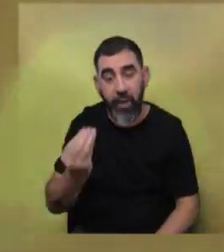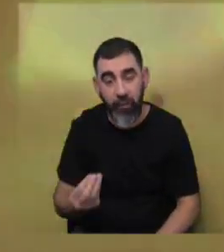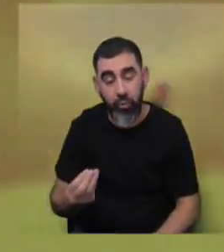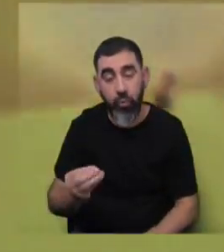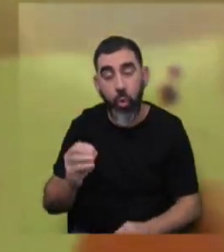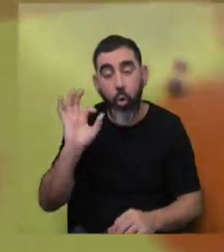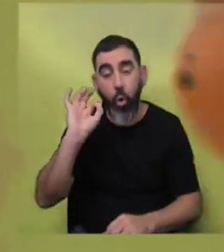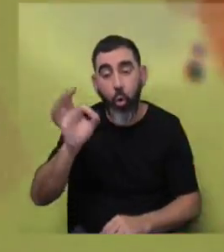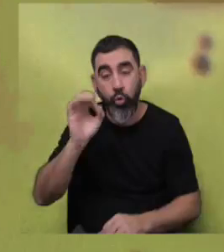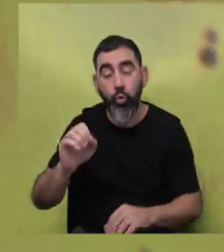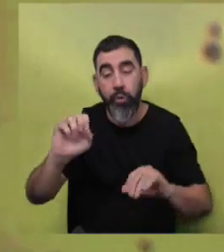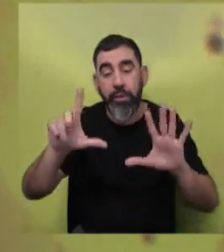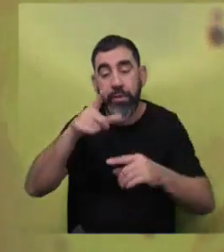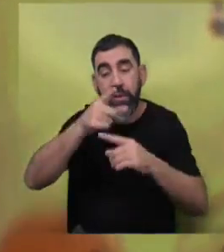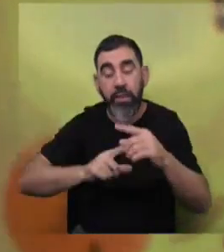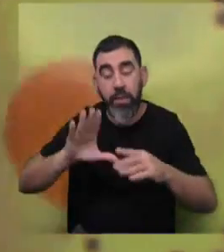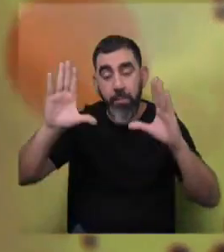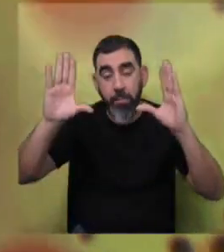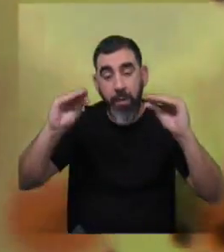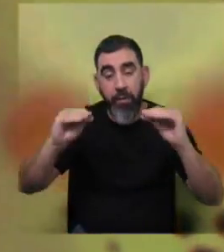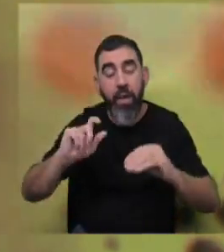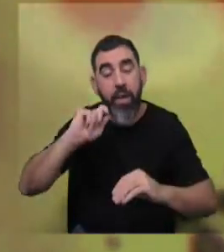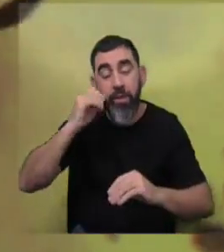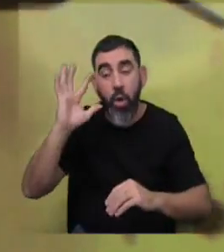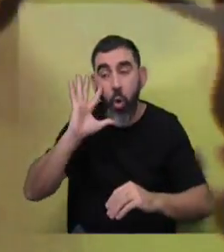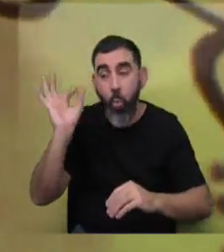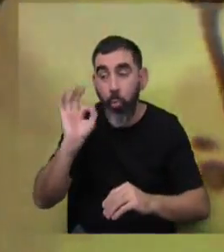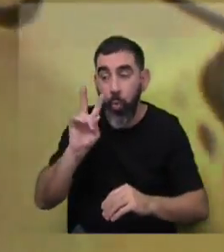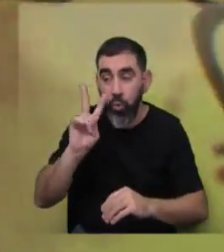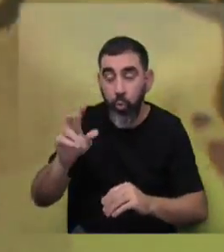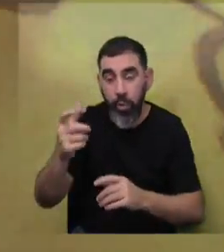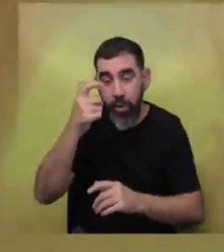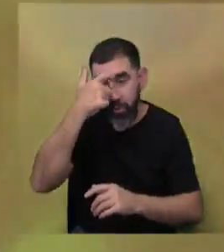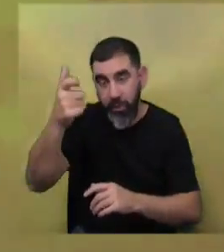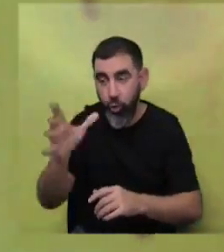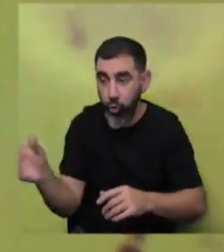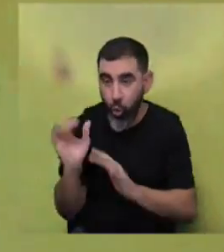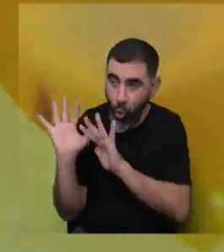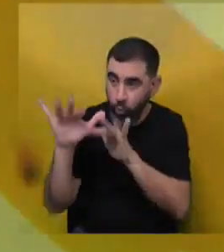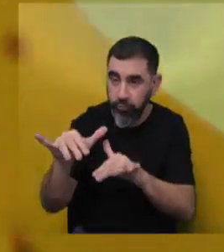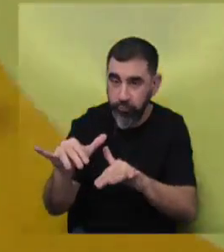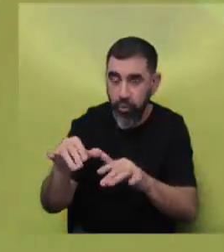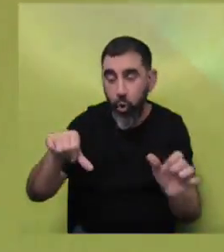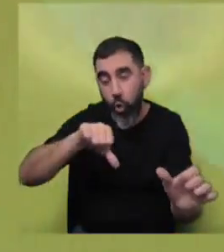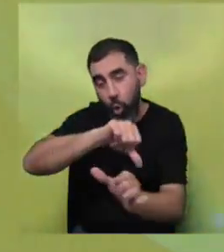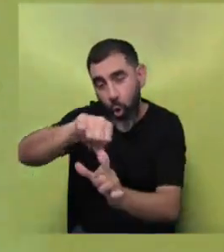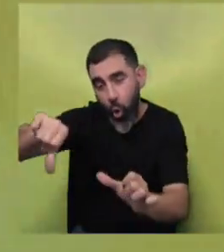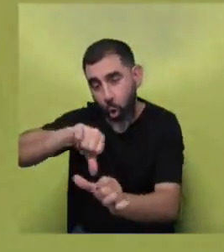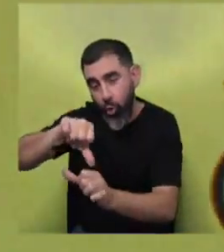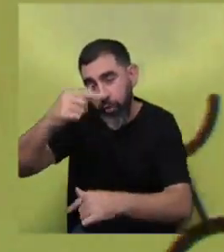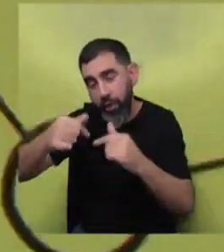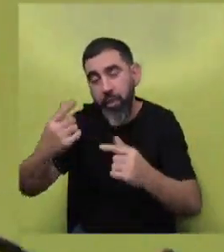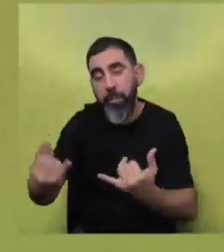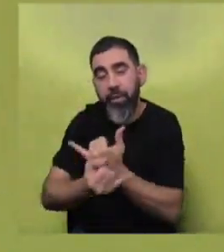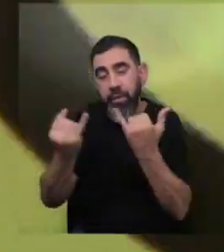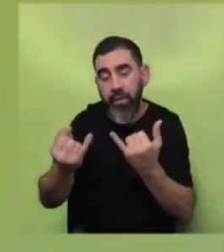de octubre, 19:30. Bárbaro, linda oportunidad para ver a Bardo Científico. Sí, en ¿Van vivo, todos? sí. ¿Todas y todos? Sí, igual en todos los sábados